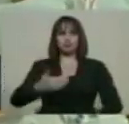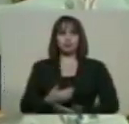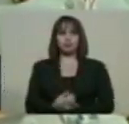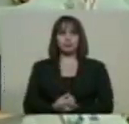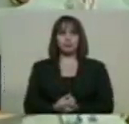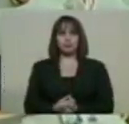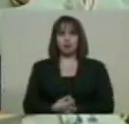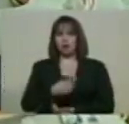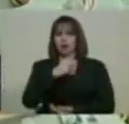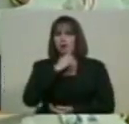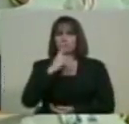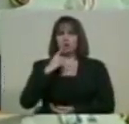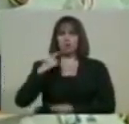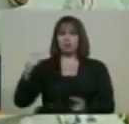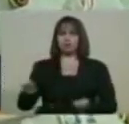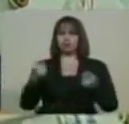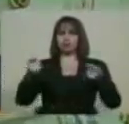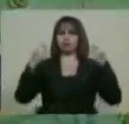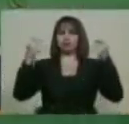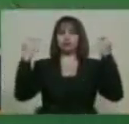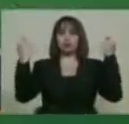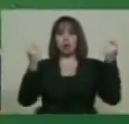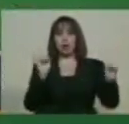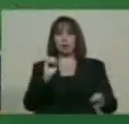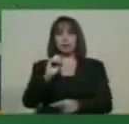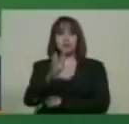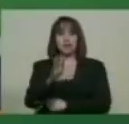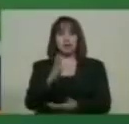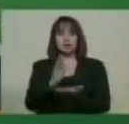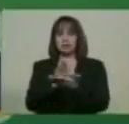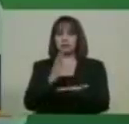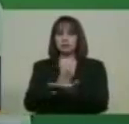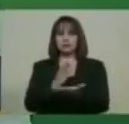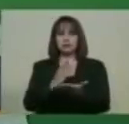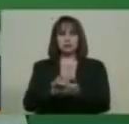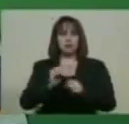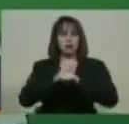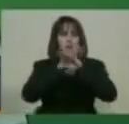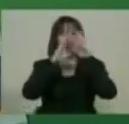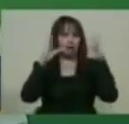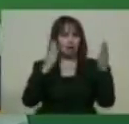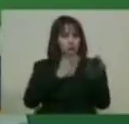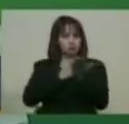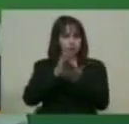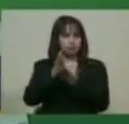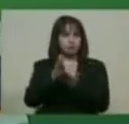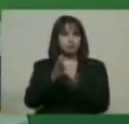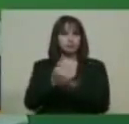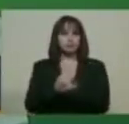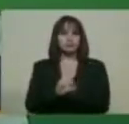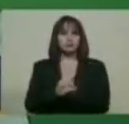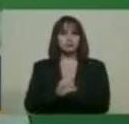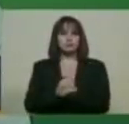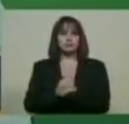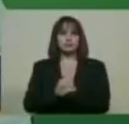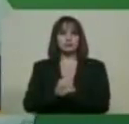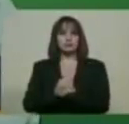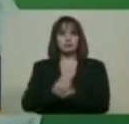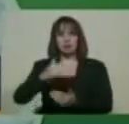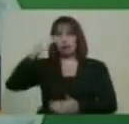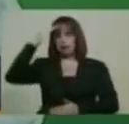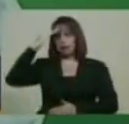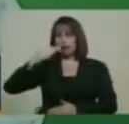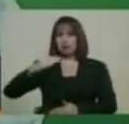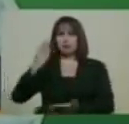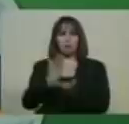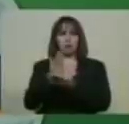aquella consigna y el mensaje siempre claro, coherente. Cadetes por siempre, sí,